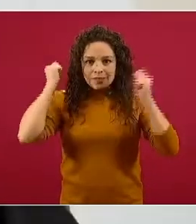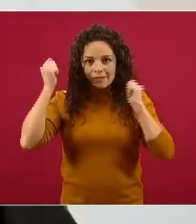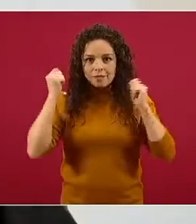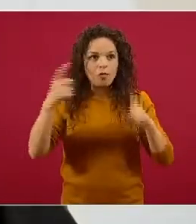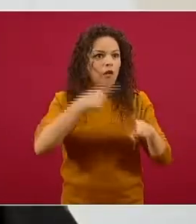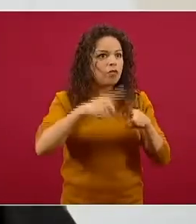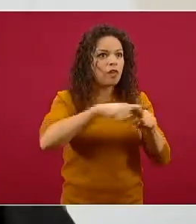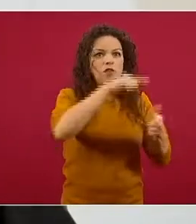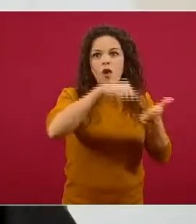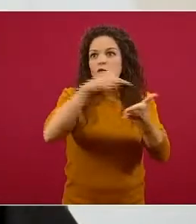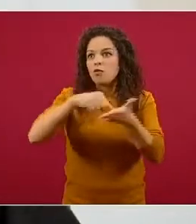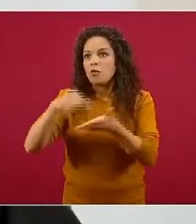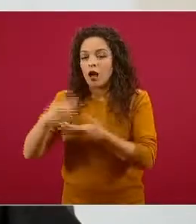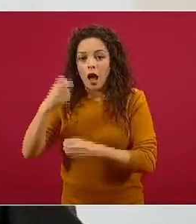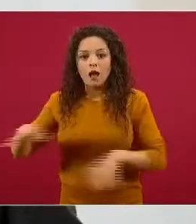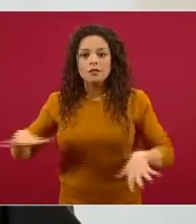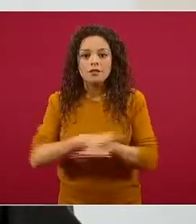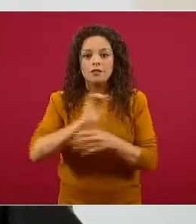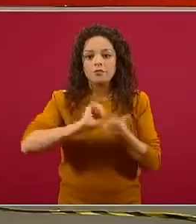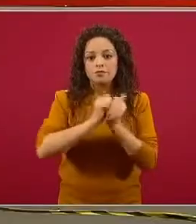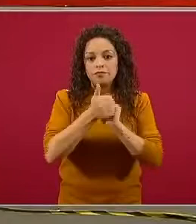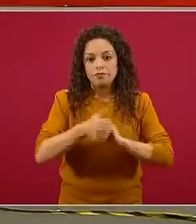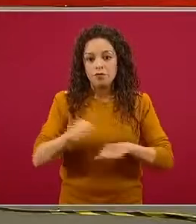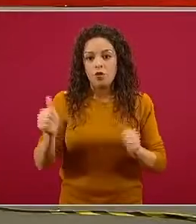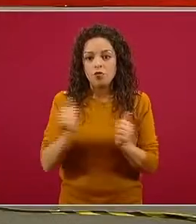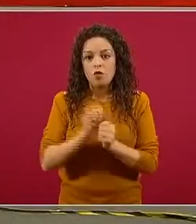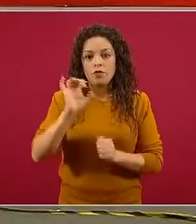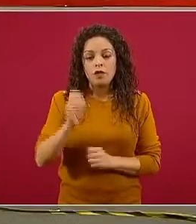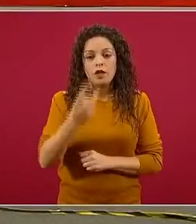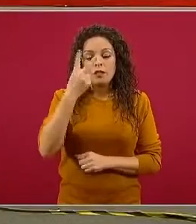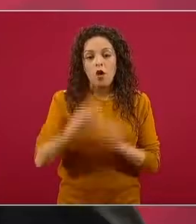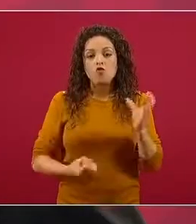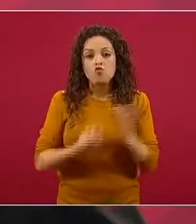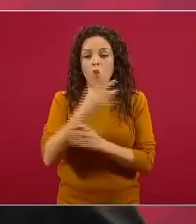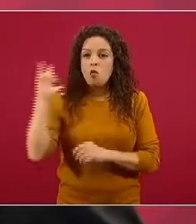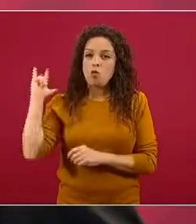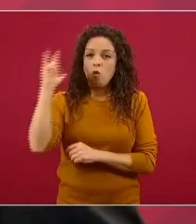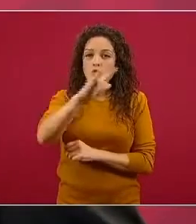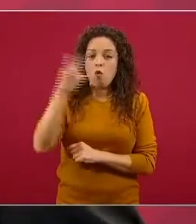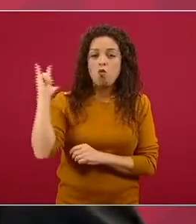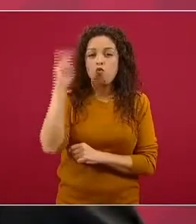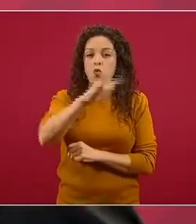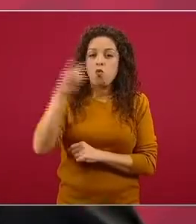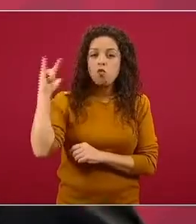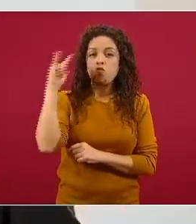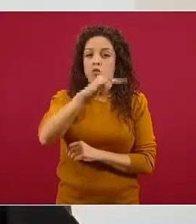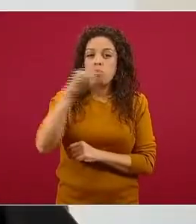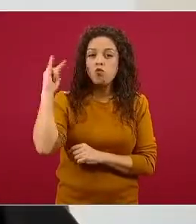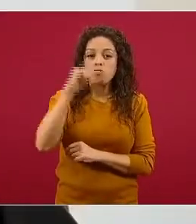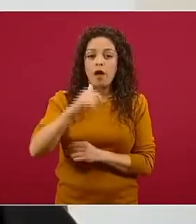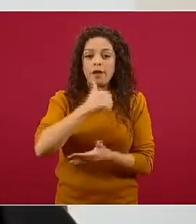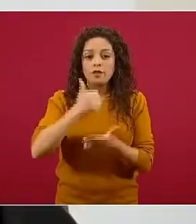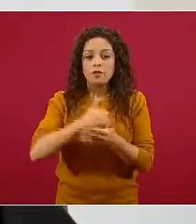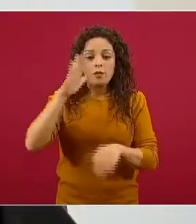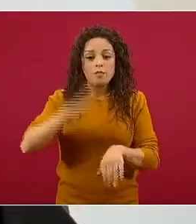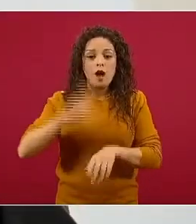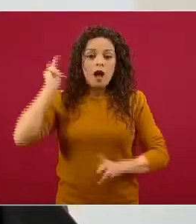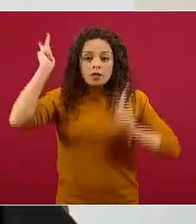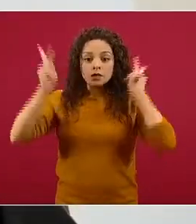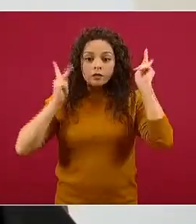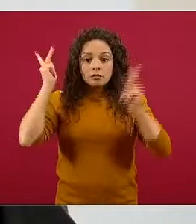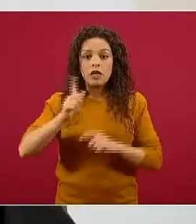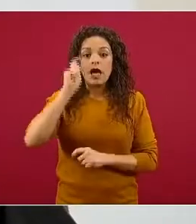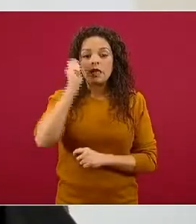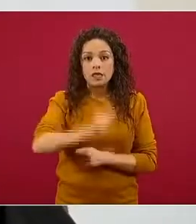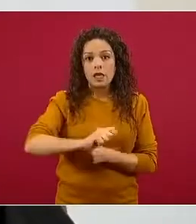y convertimos a la ciudad con 32 nuevos vuelos directos en 4 años, en la ciudad más visitada de toda América Latina,